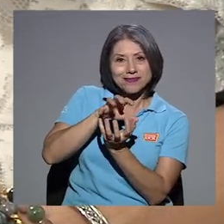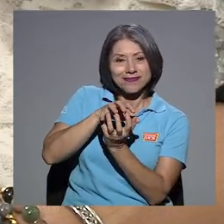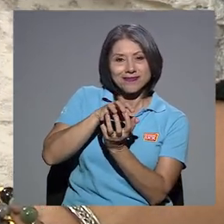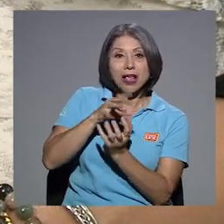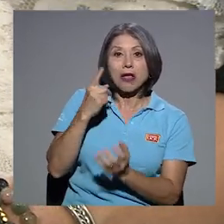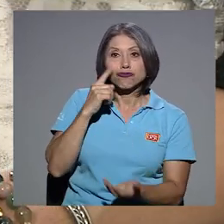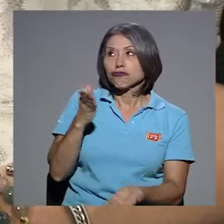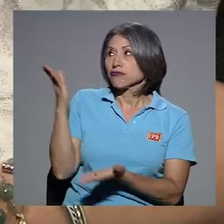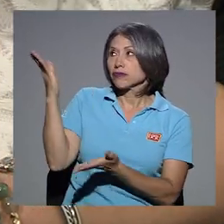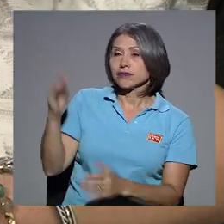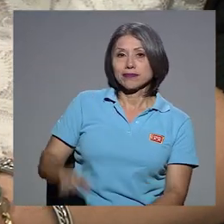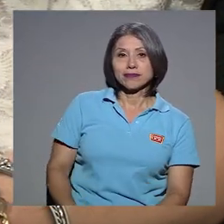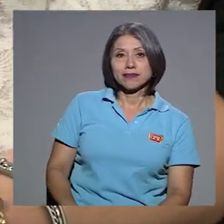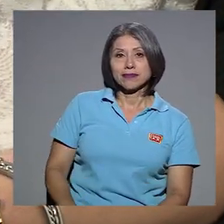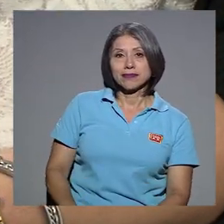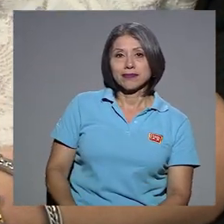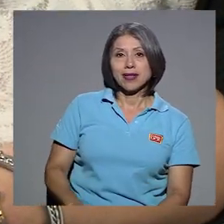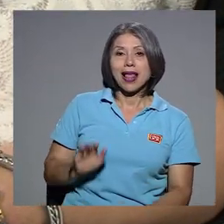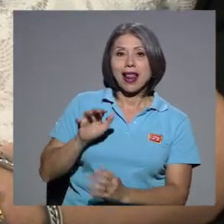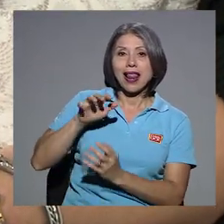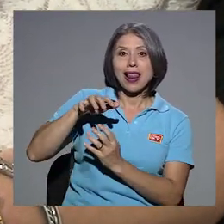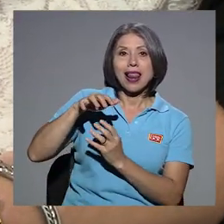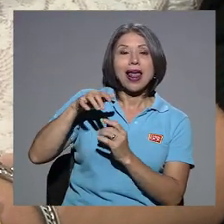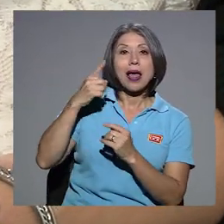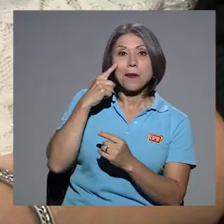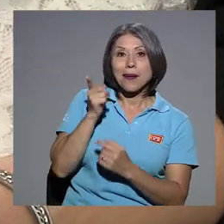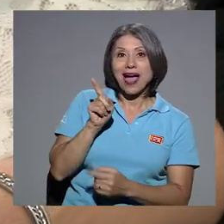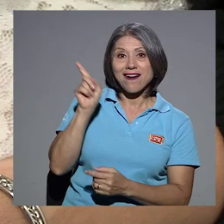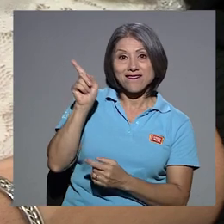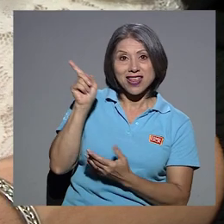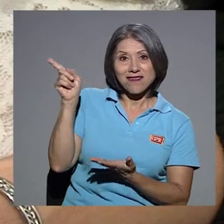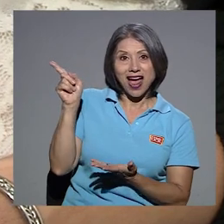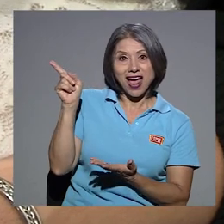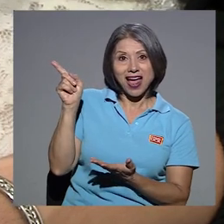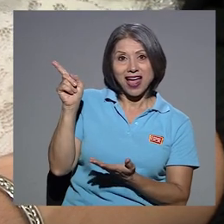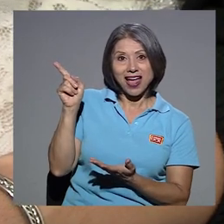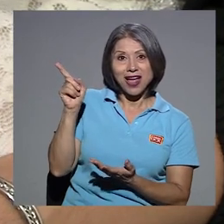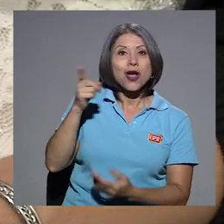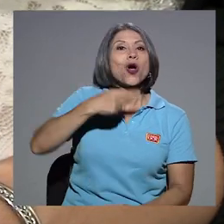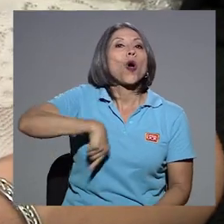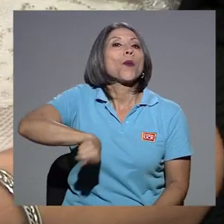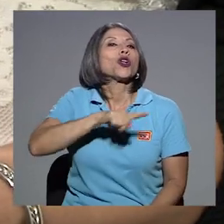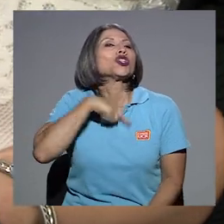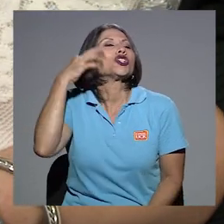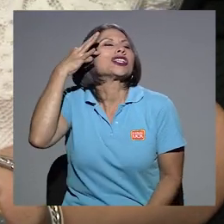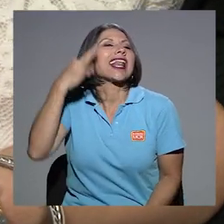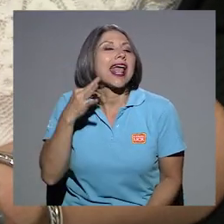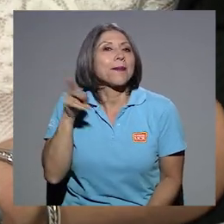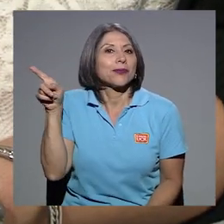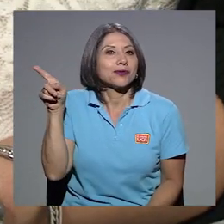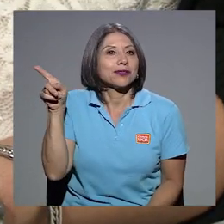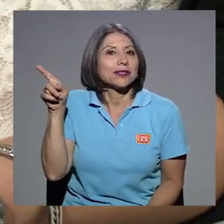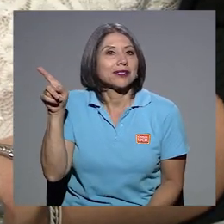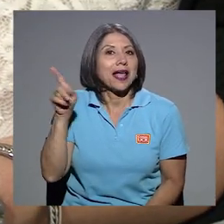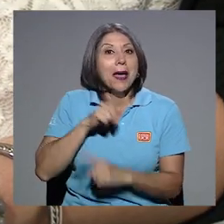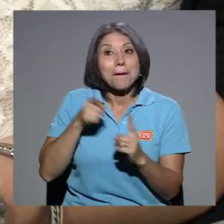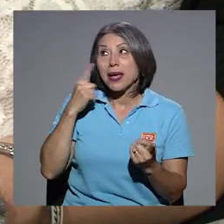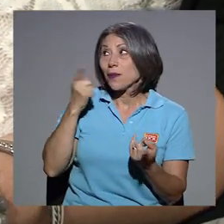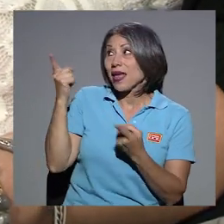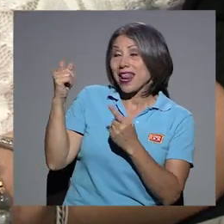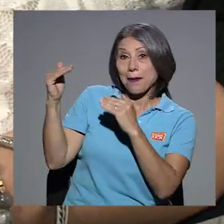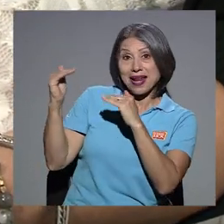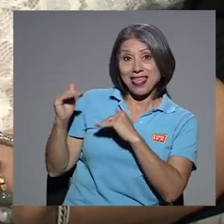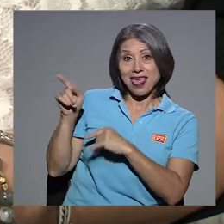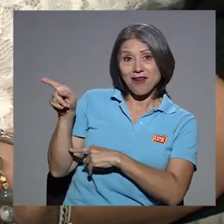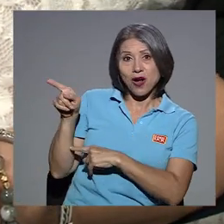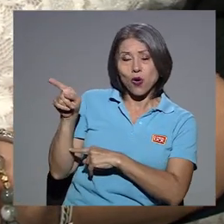arriba representa la idea que tenemos nosotros de cómo es, la encía pegadita al diente. Ajá. Pero la parte de abajo en realidad nos